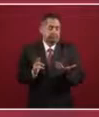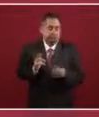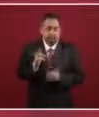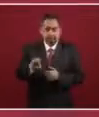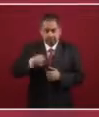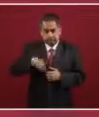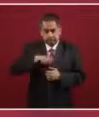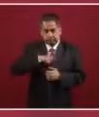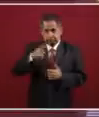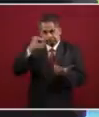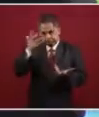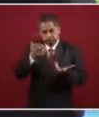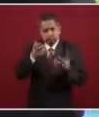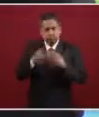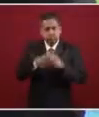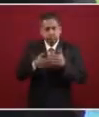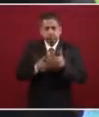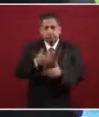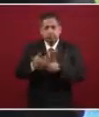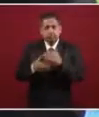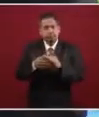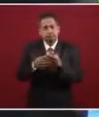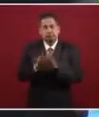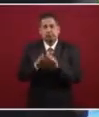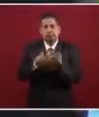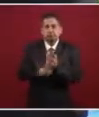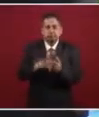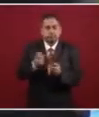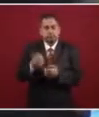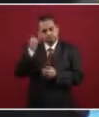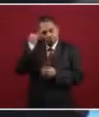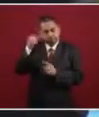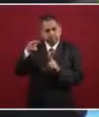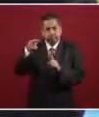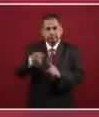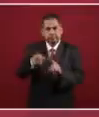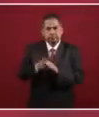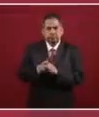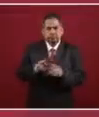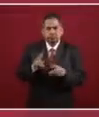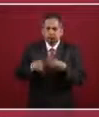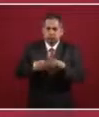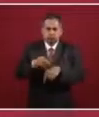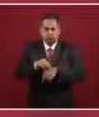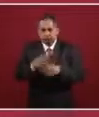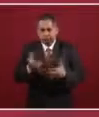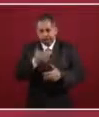lo estamos llevando este principio a la práctica.